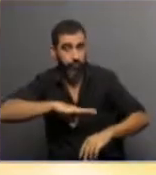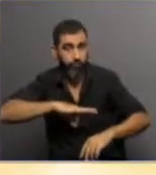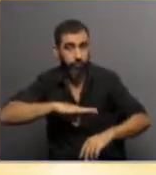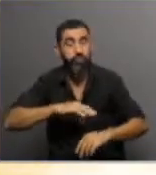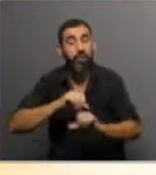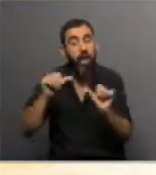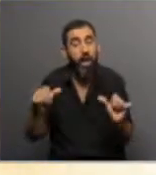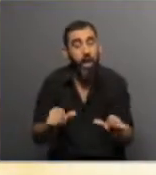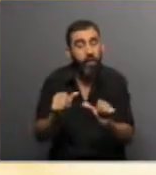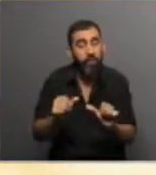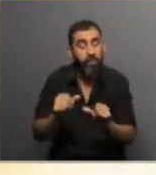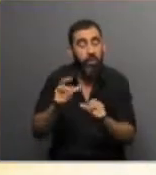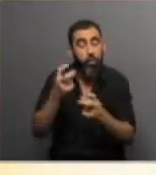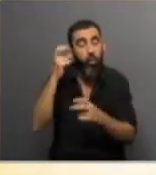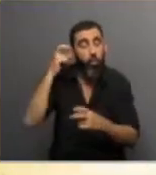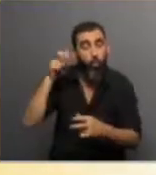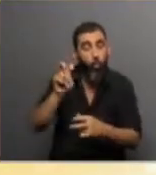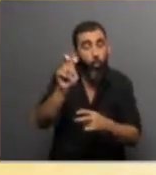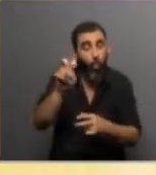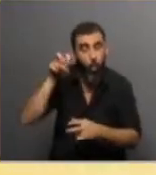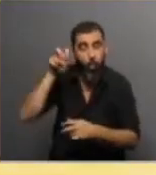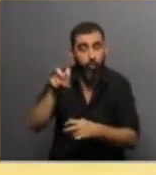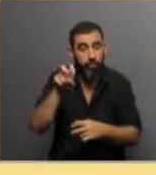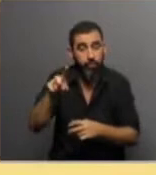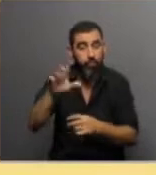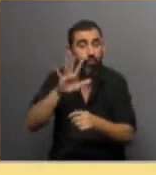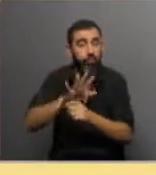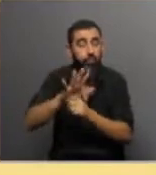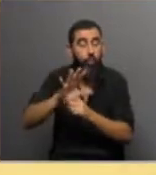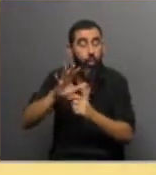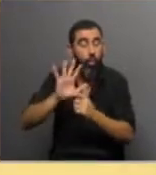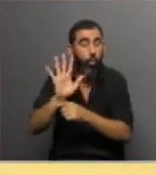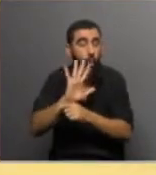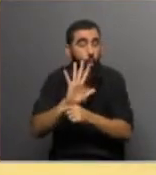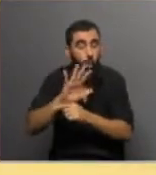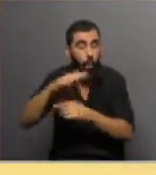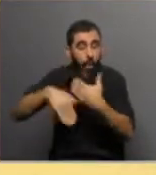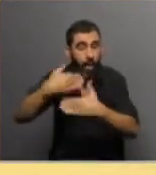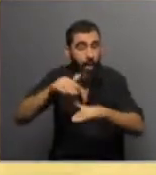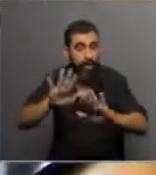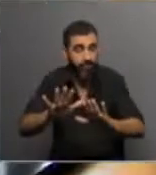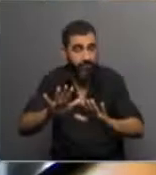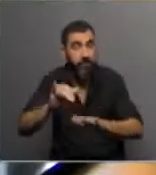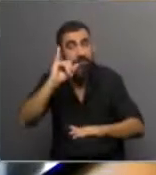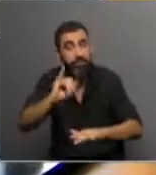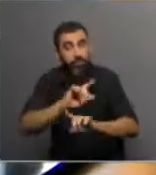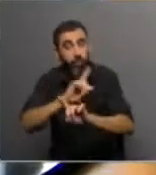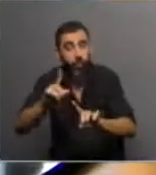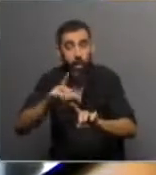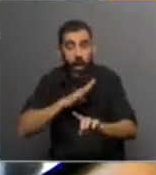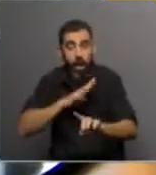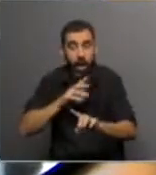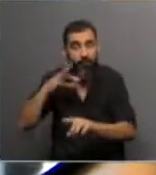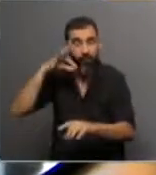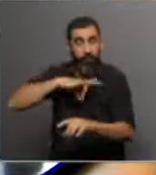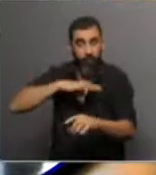nos están involucrando a los murciélagos como parte del ciclo biológico de los arbovirus. Claro. Es decir, si el murciélago es un reservorio, es